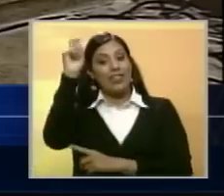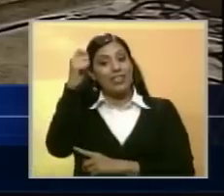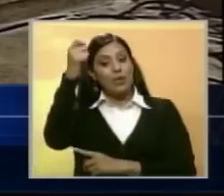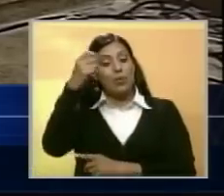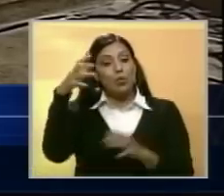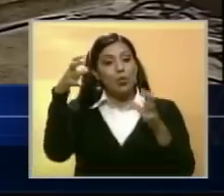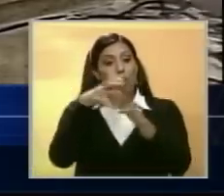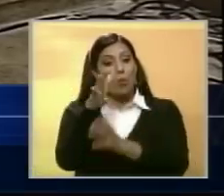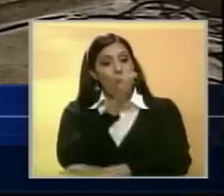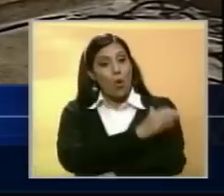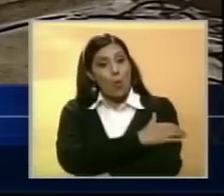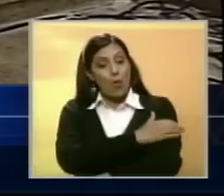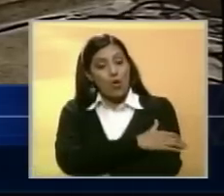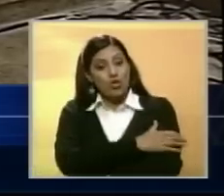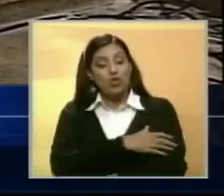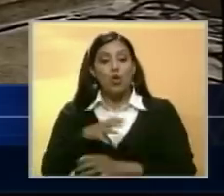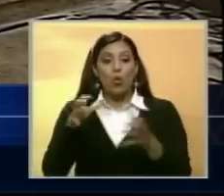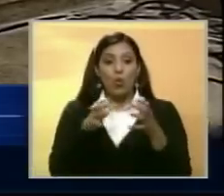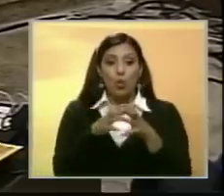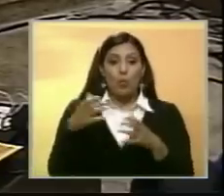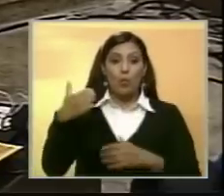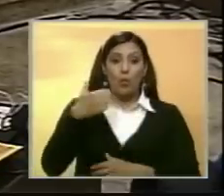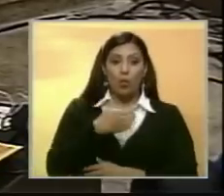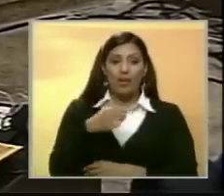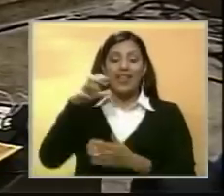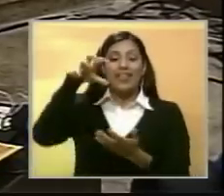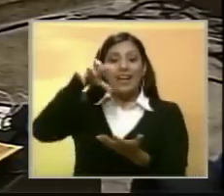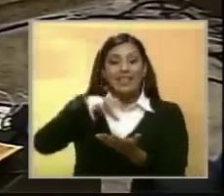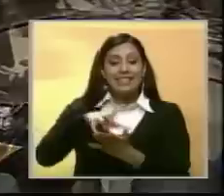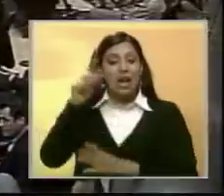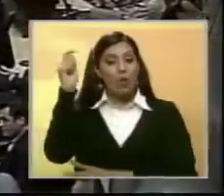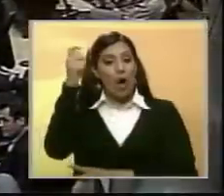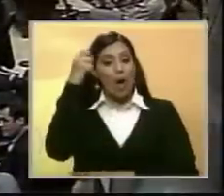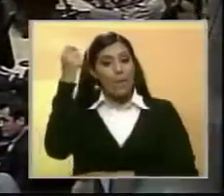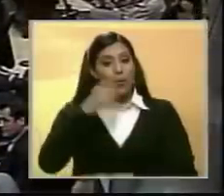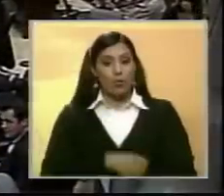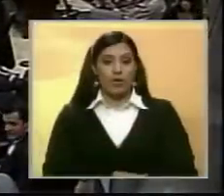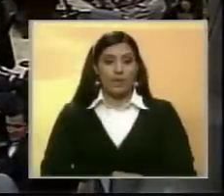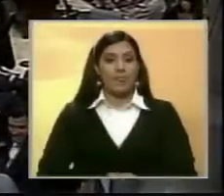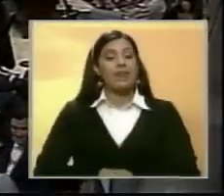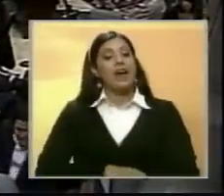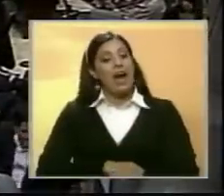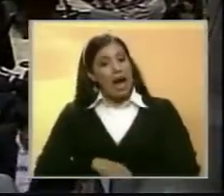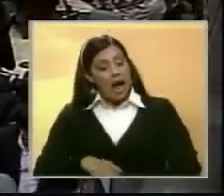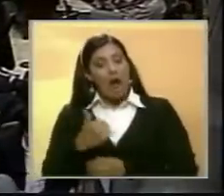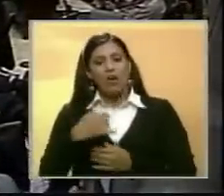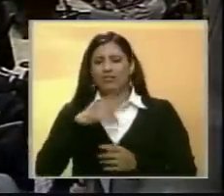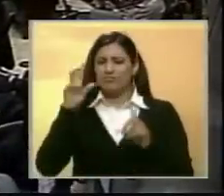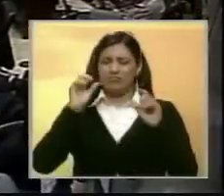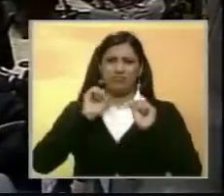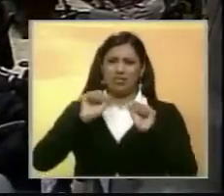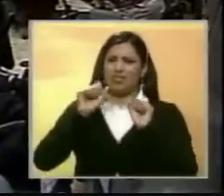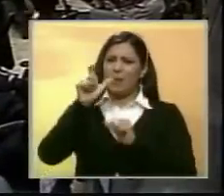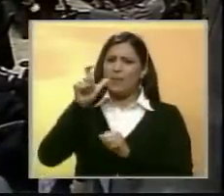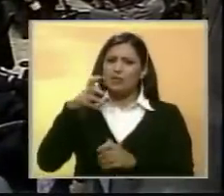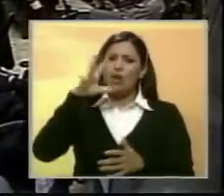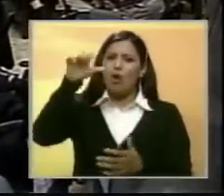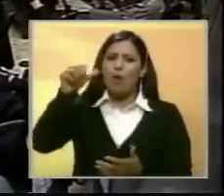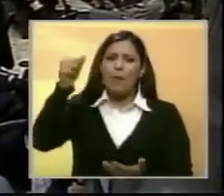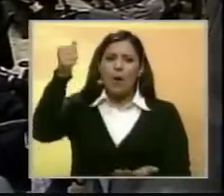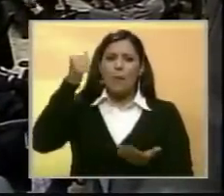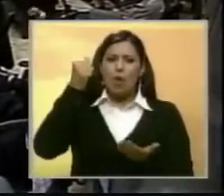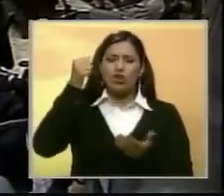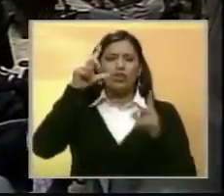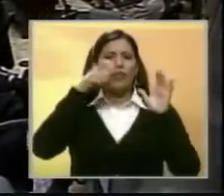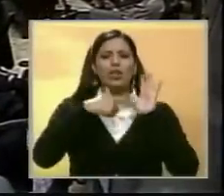de la oposición de esta mesa de la unidad en el estado Apure. La bancada de la unidad rechazó que le tomen fotos a los beneficiados y luego